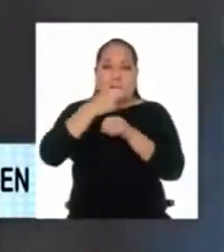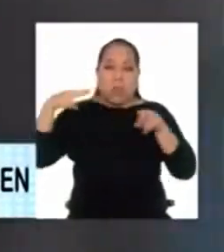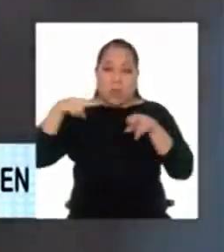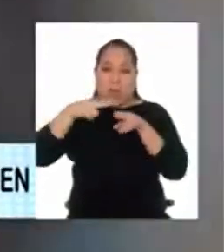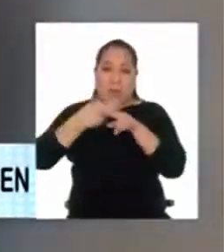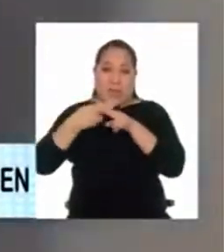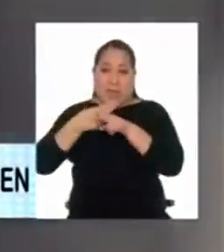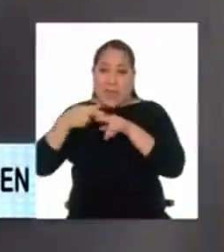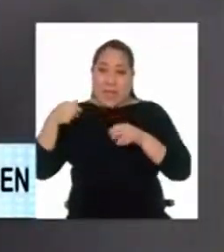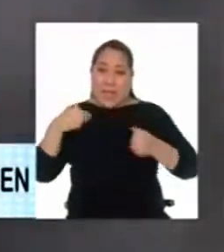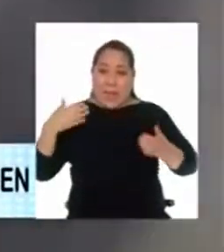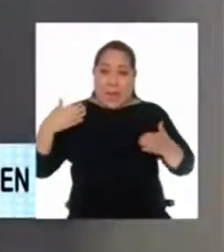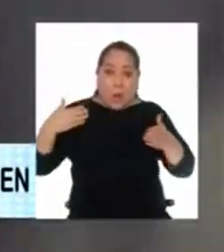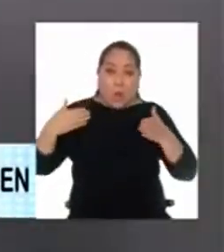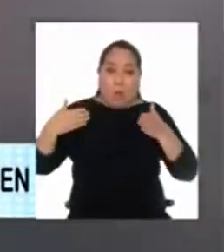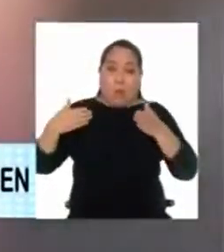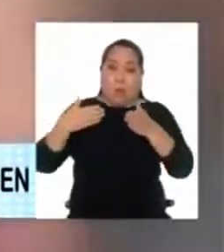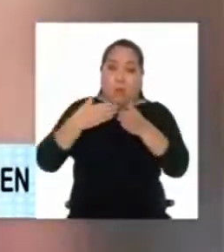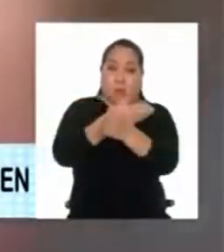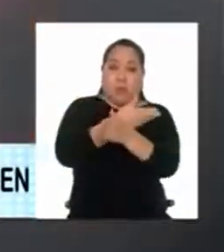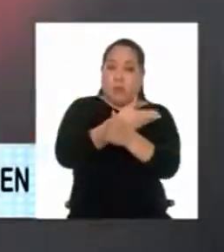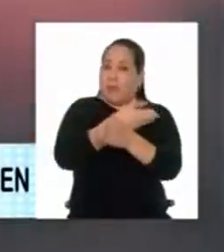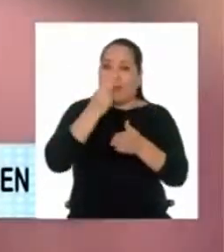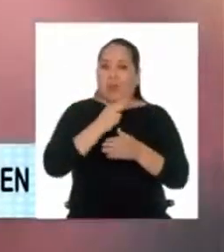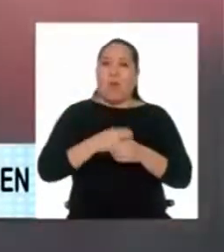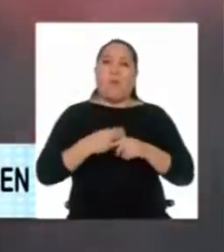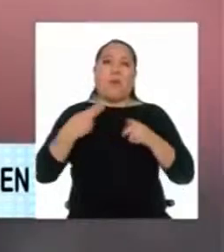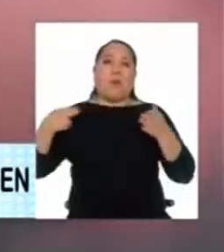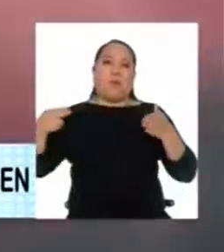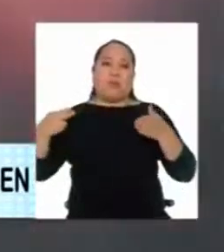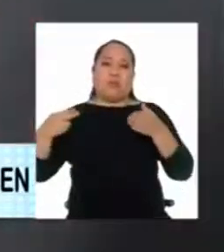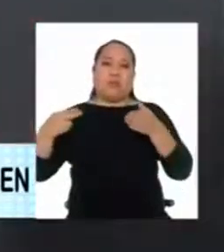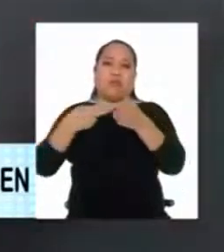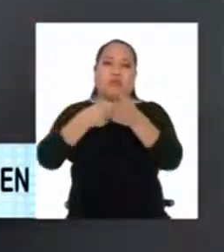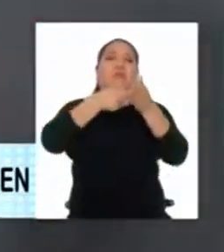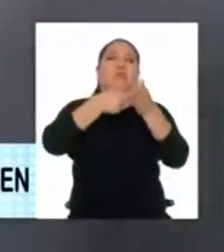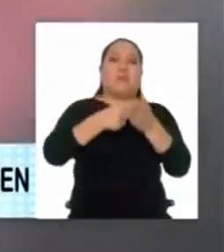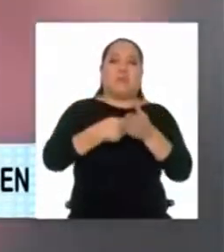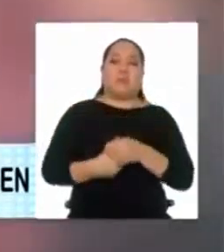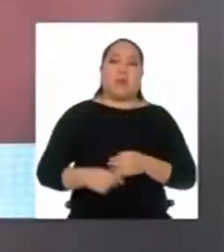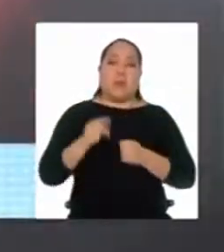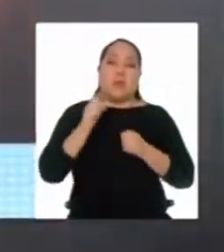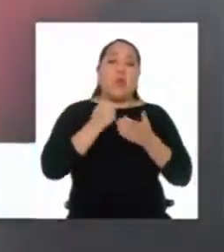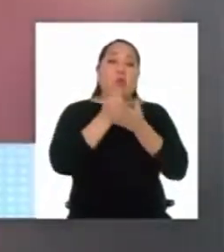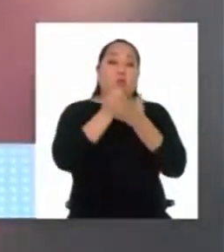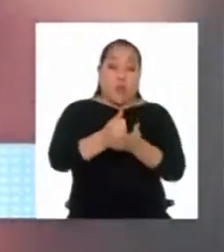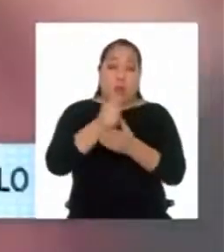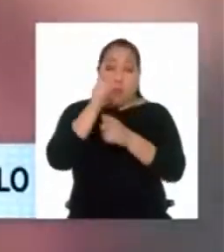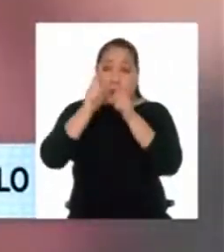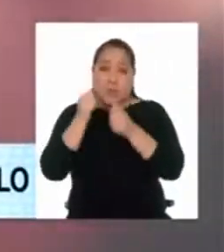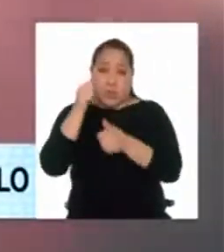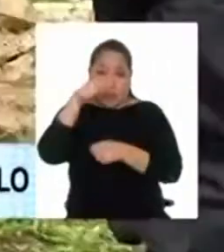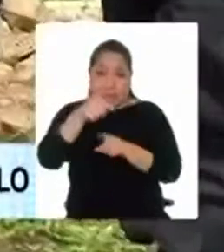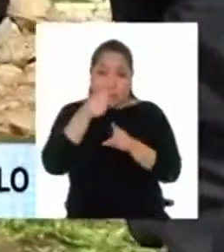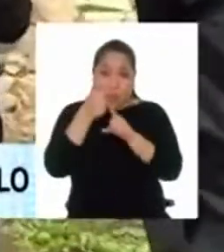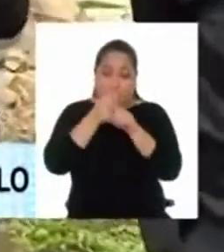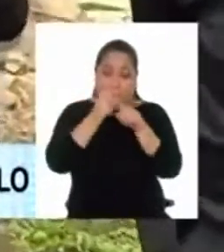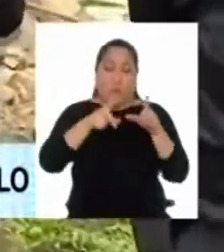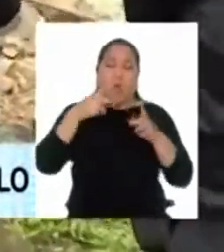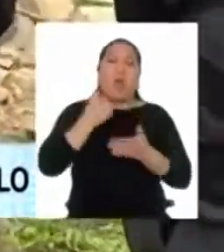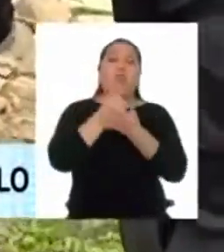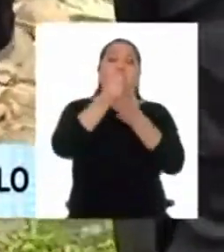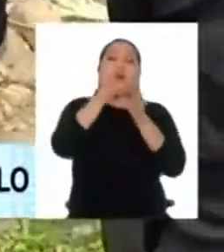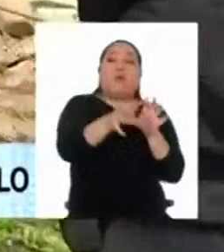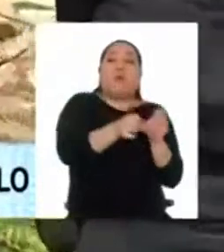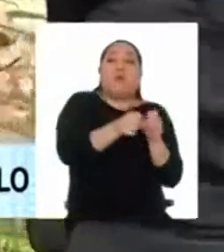terminó impactándolo. Agricultores de la zona lo ayudaron a salir entre los fierros retorcidos. Producto